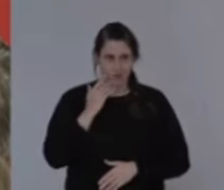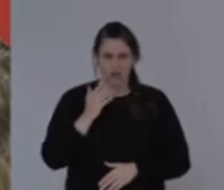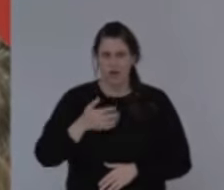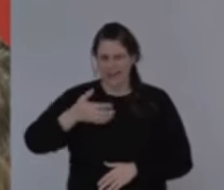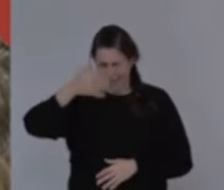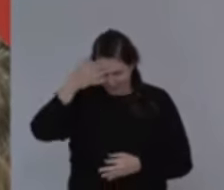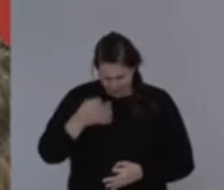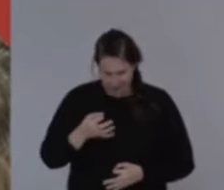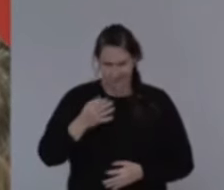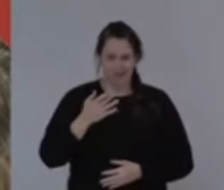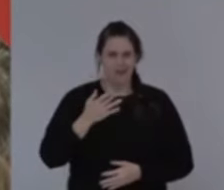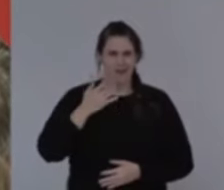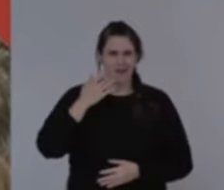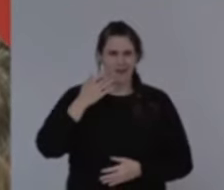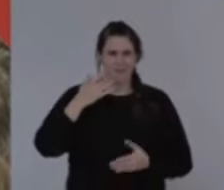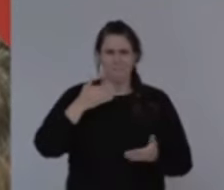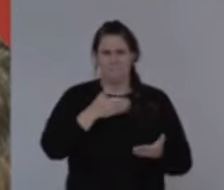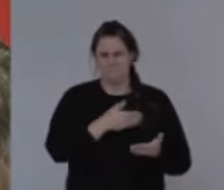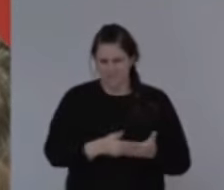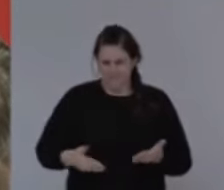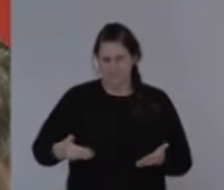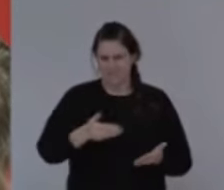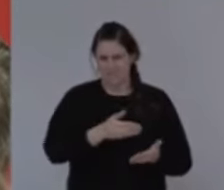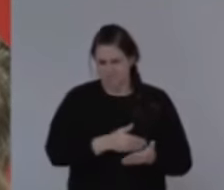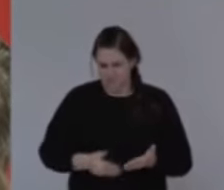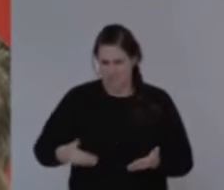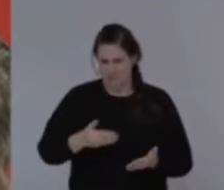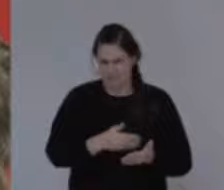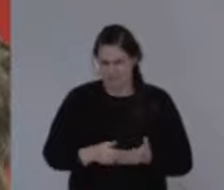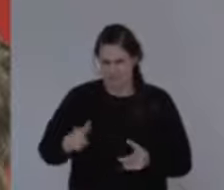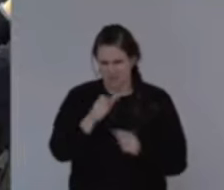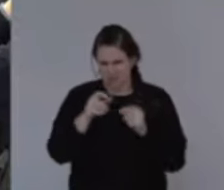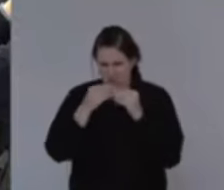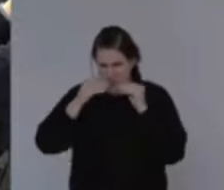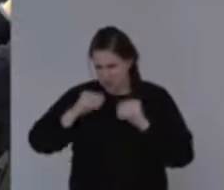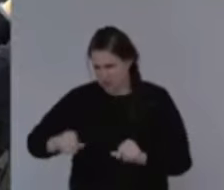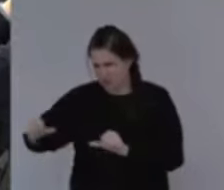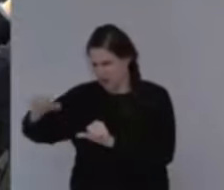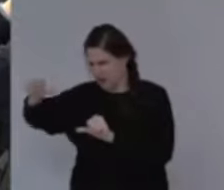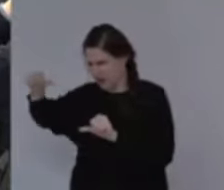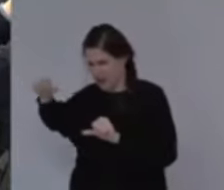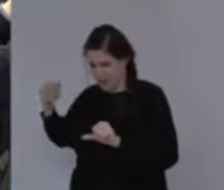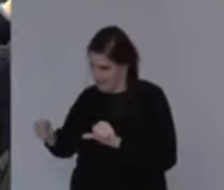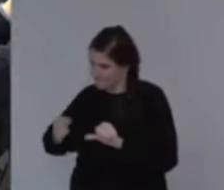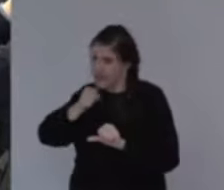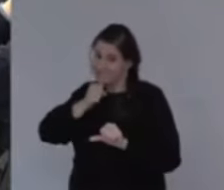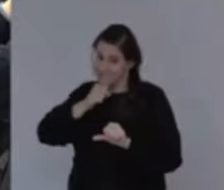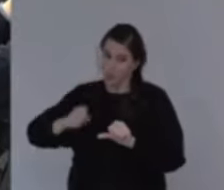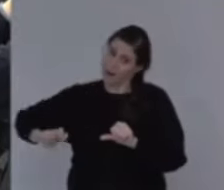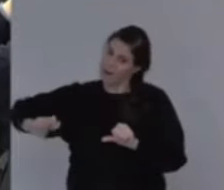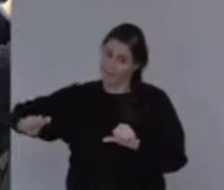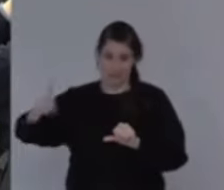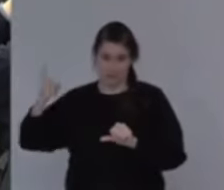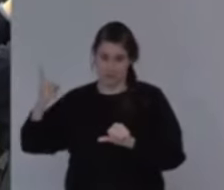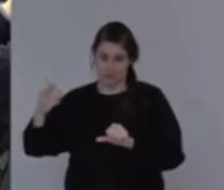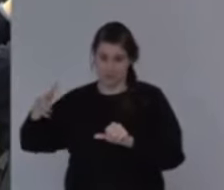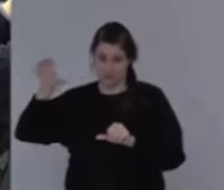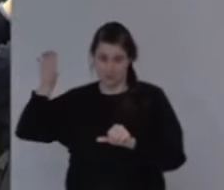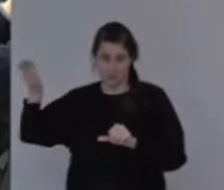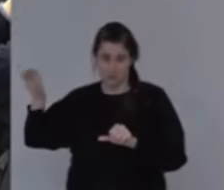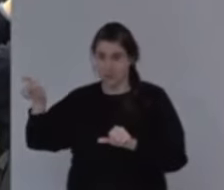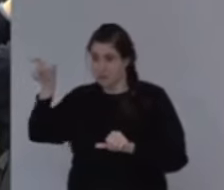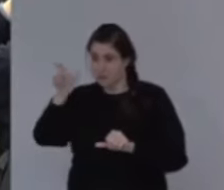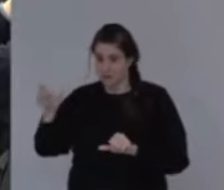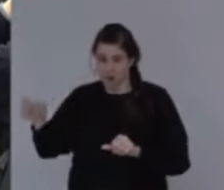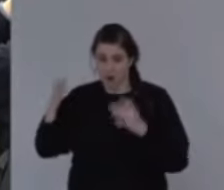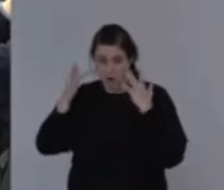partido de miles y miles de personas a lo largo de su historia, que es la más centenaria de este país, de gente